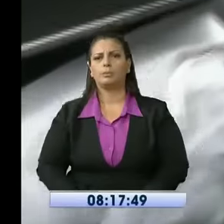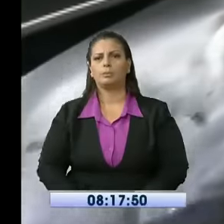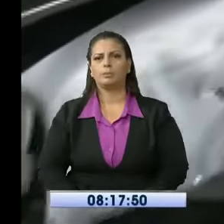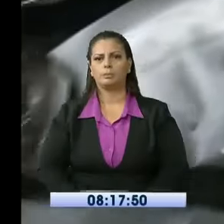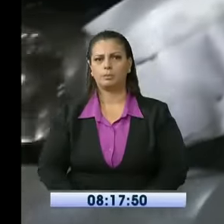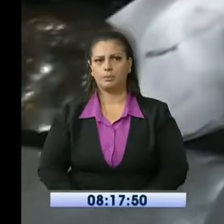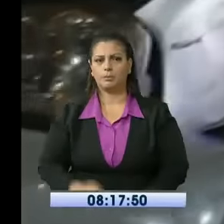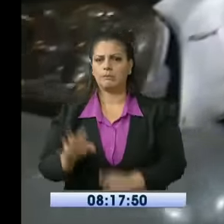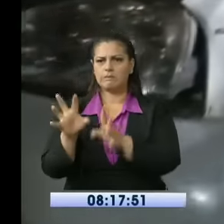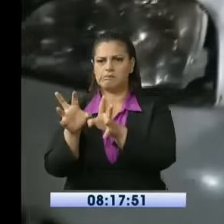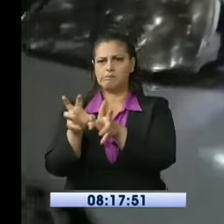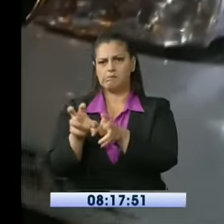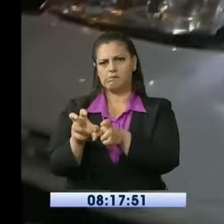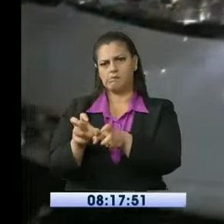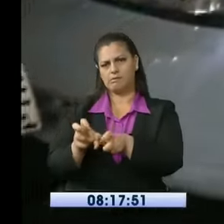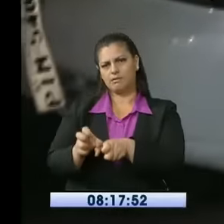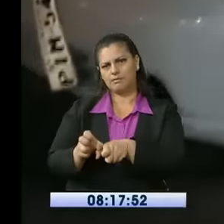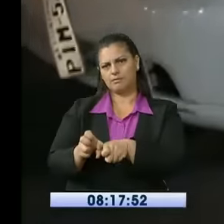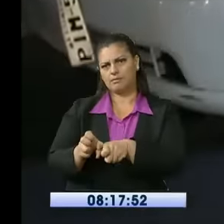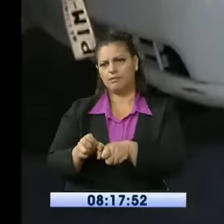avenida Benjamín Rosales en el norte de la ciudad.